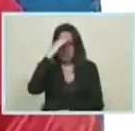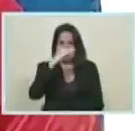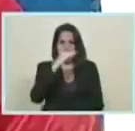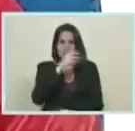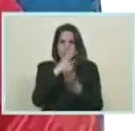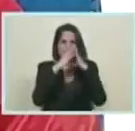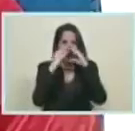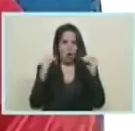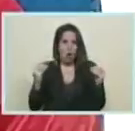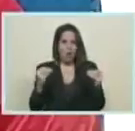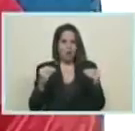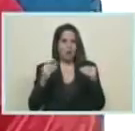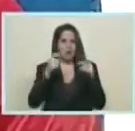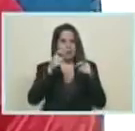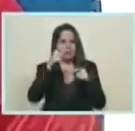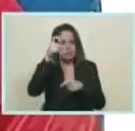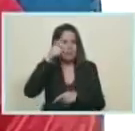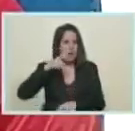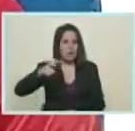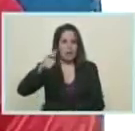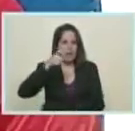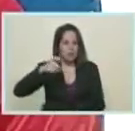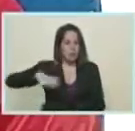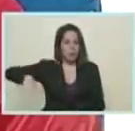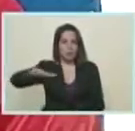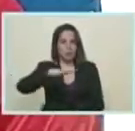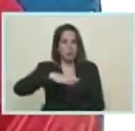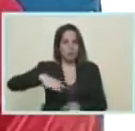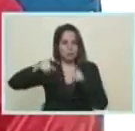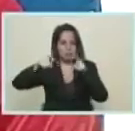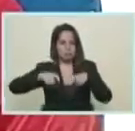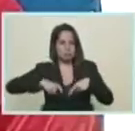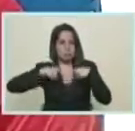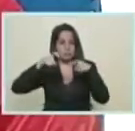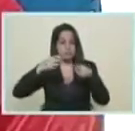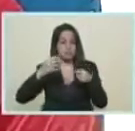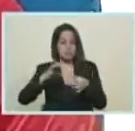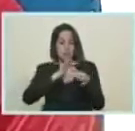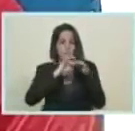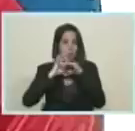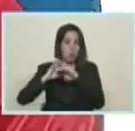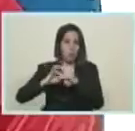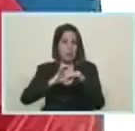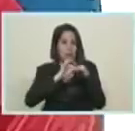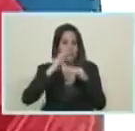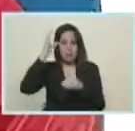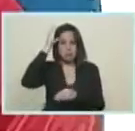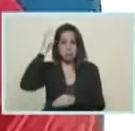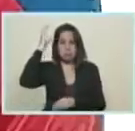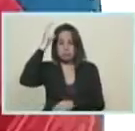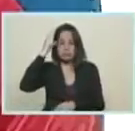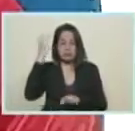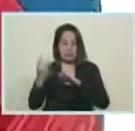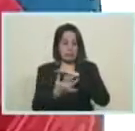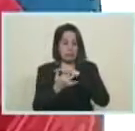los campos, en todas las regiones del país. La unión de la capacidad técnica,